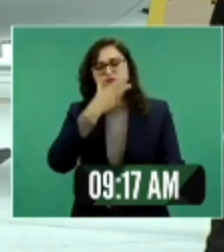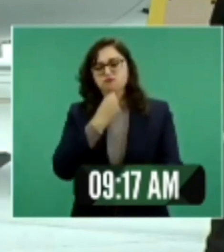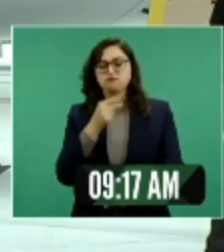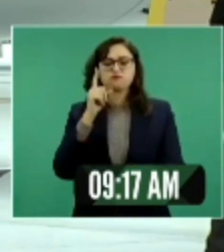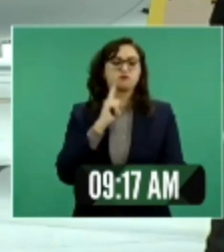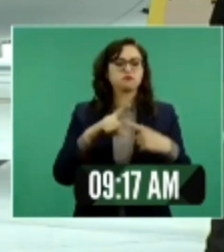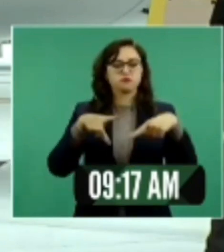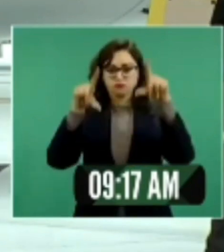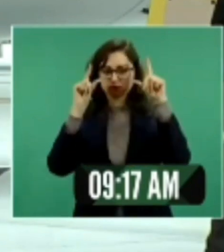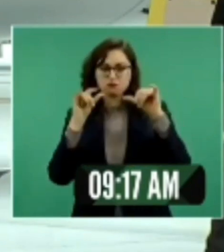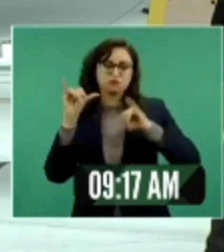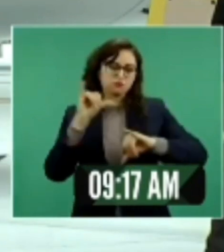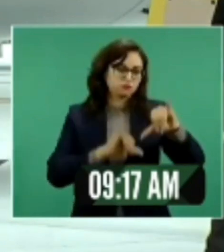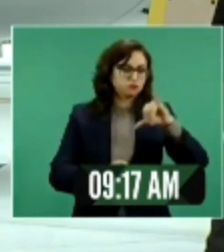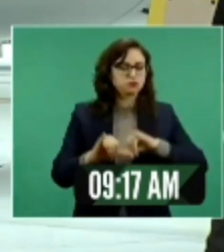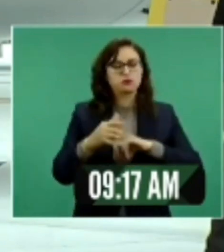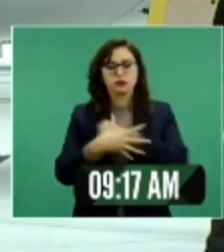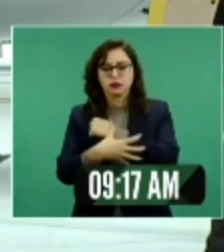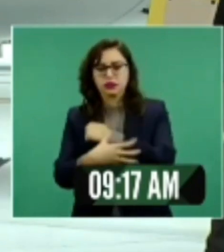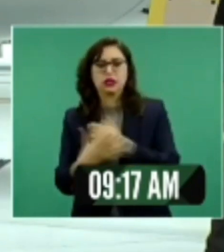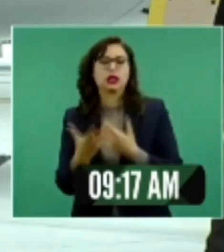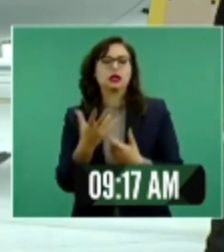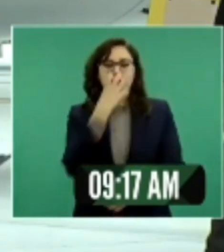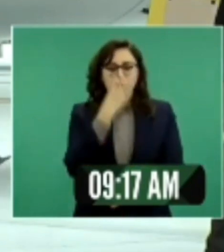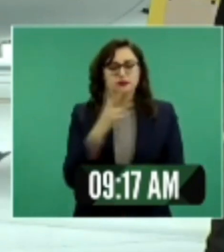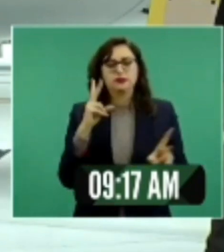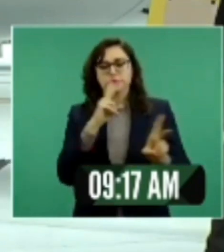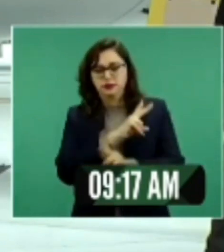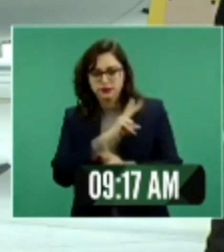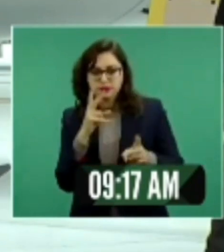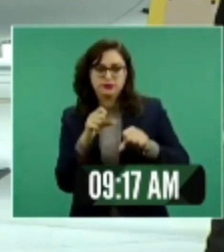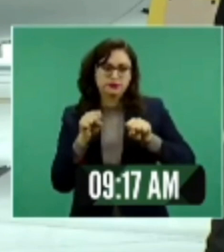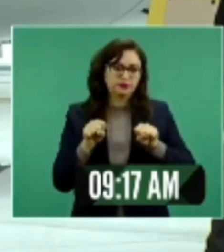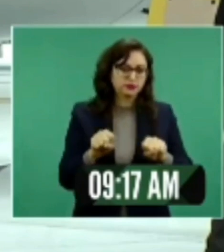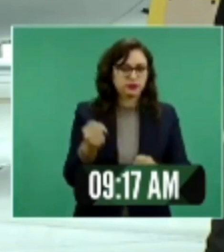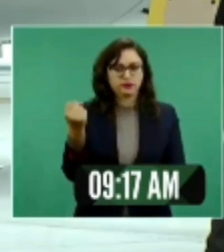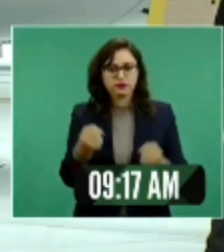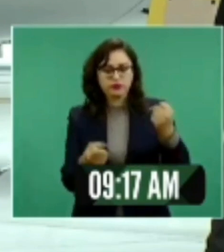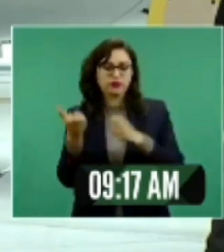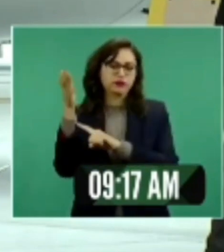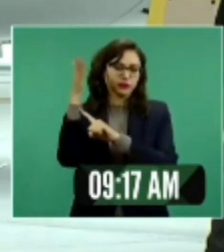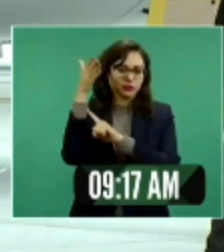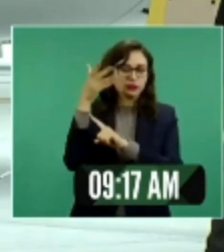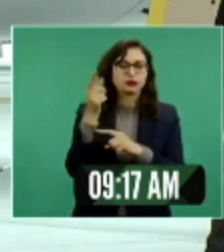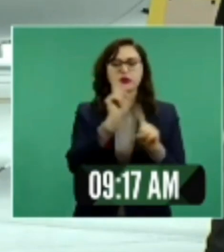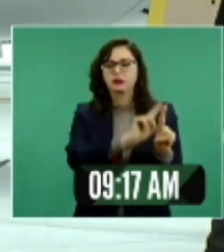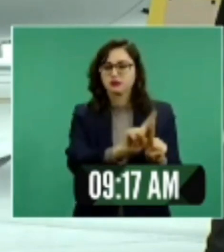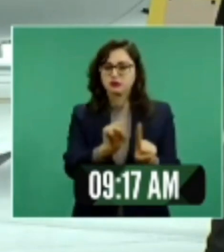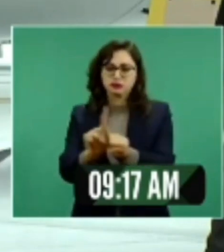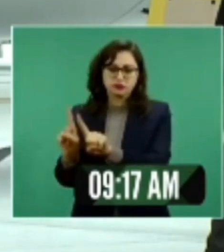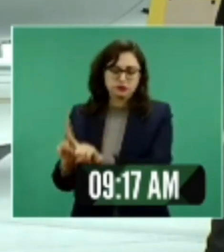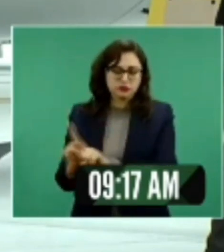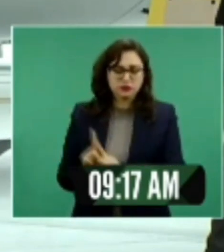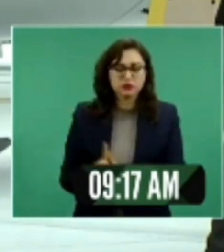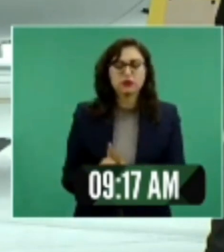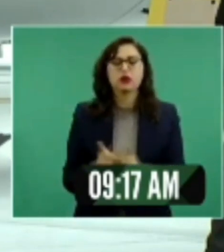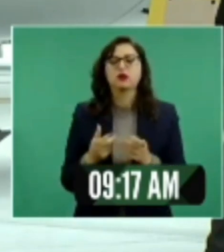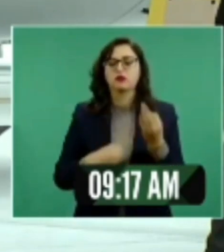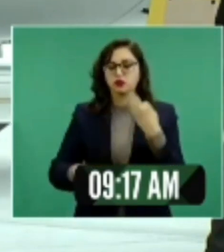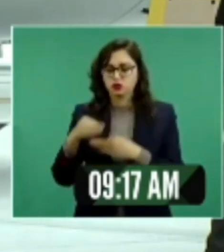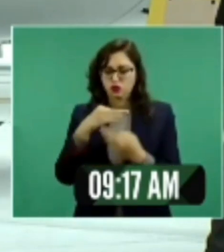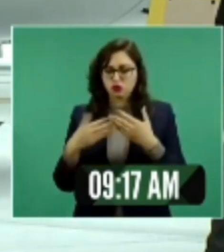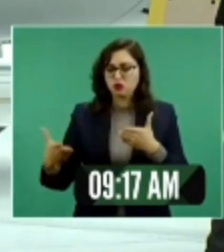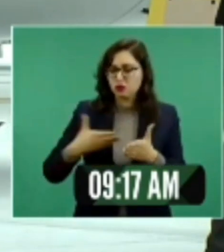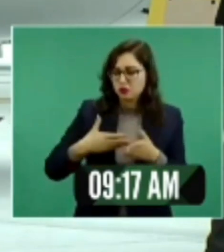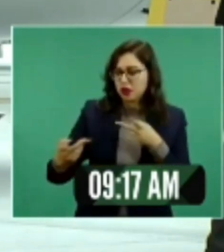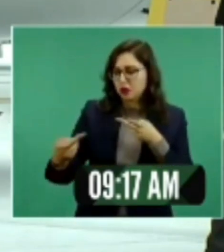enfermeros, laboratoristas, radiólogos, inhaloterapeutas, camilleros, conductores de ambulancias, técnicos de